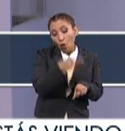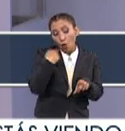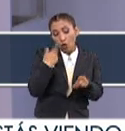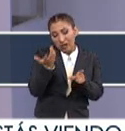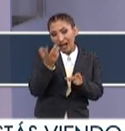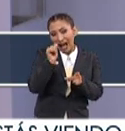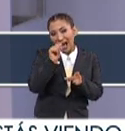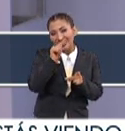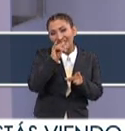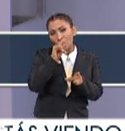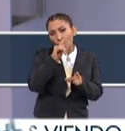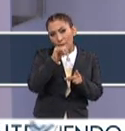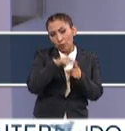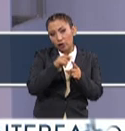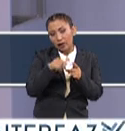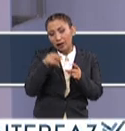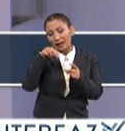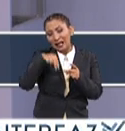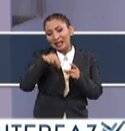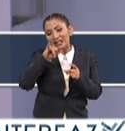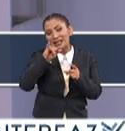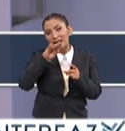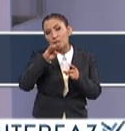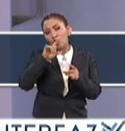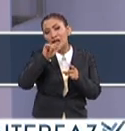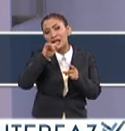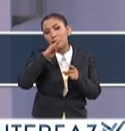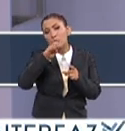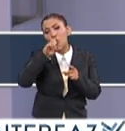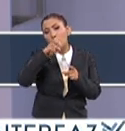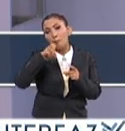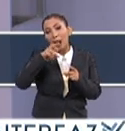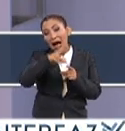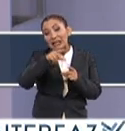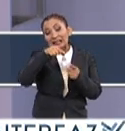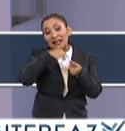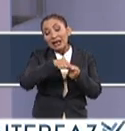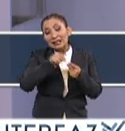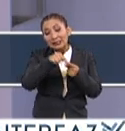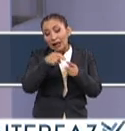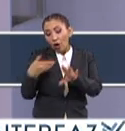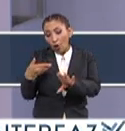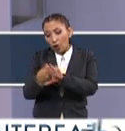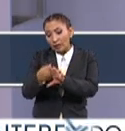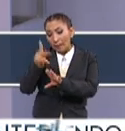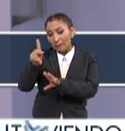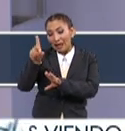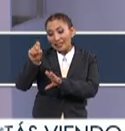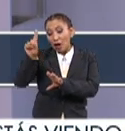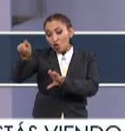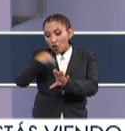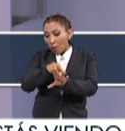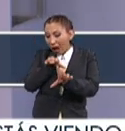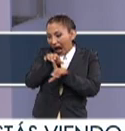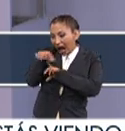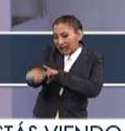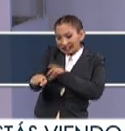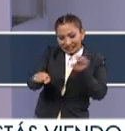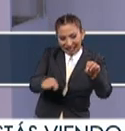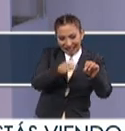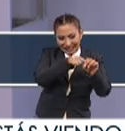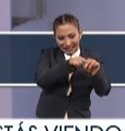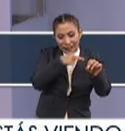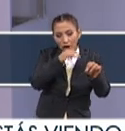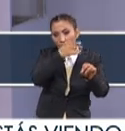los anticuerpos que se llama nivolumab, que es el anticuerpo contra PD1, sí, que es la molécula